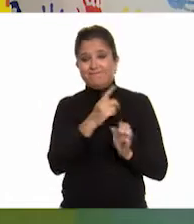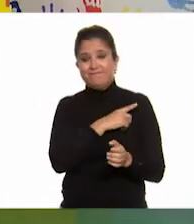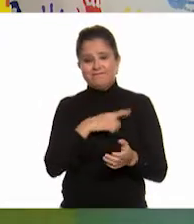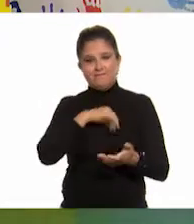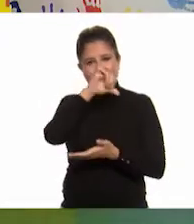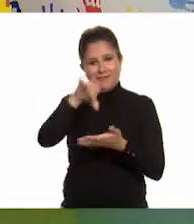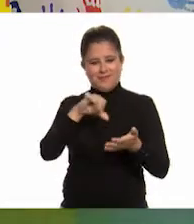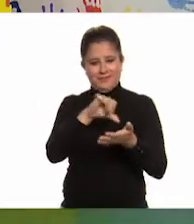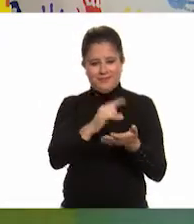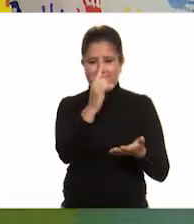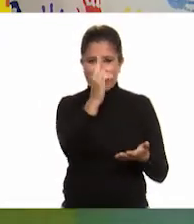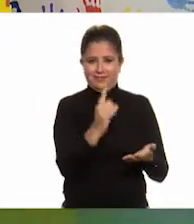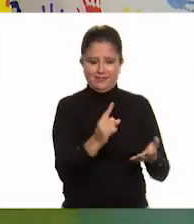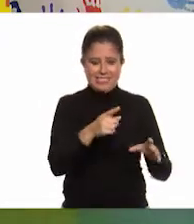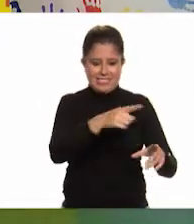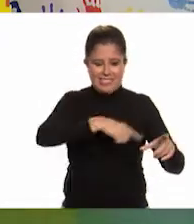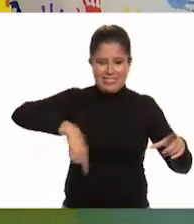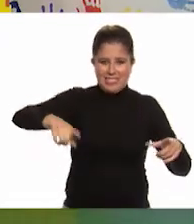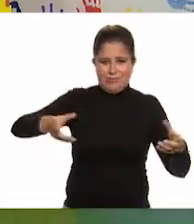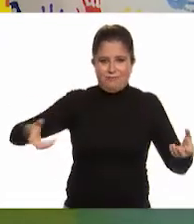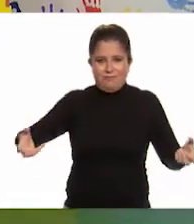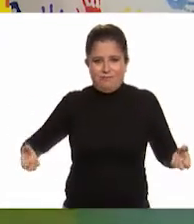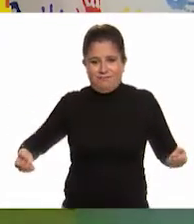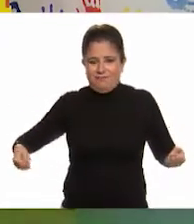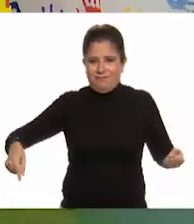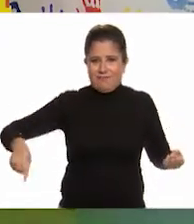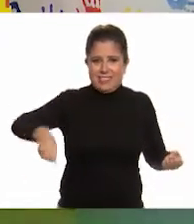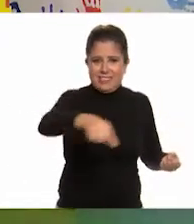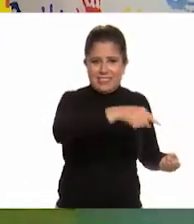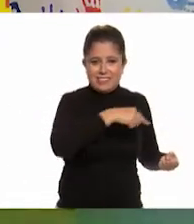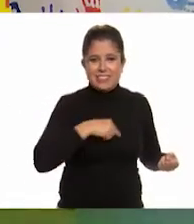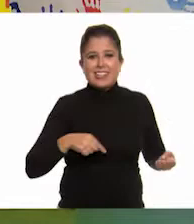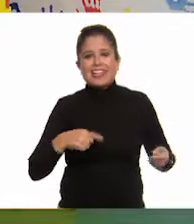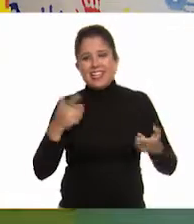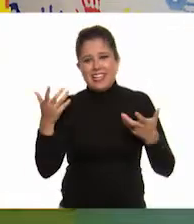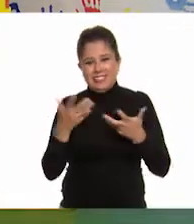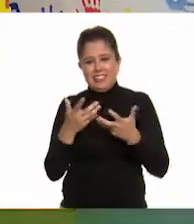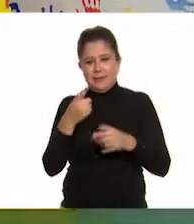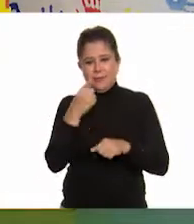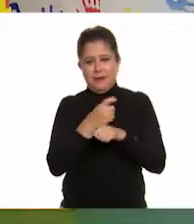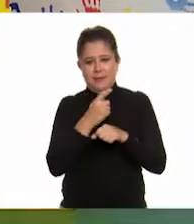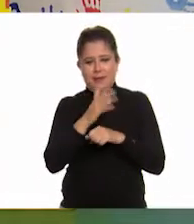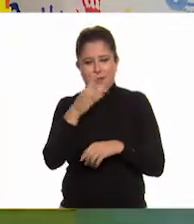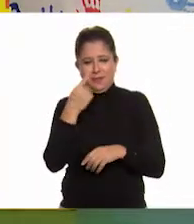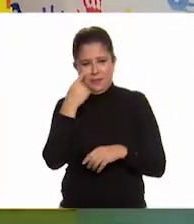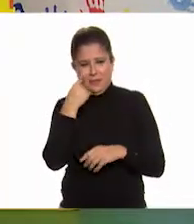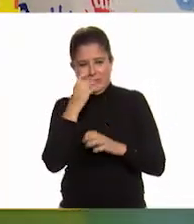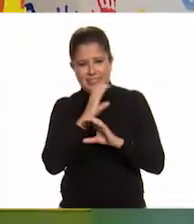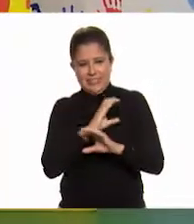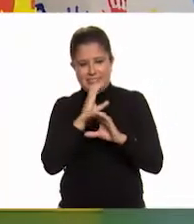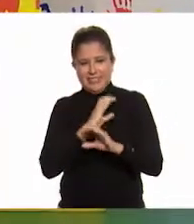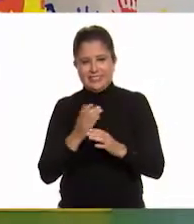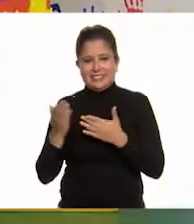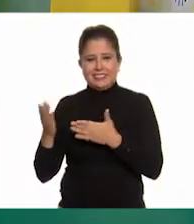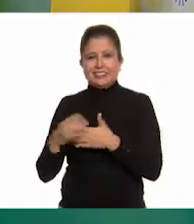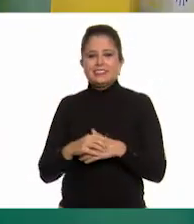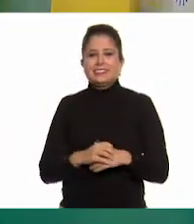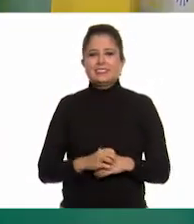centro del círculo que formamos. Entonces, vamos a hacer la primera parte, ¿sí? Claro que sí. Vamos a